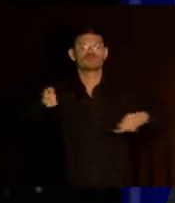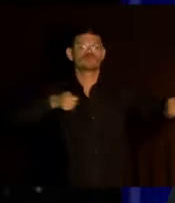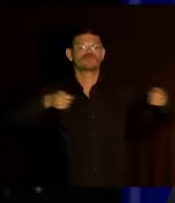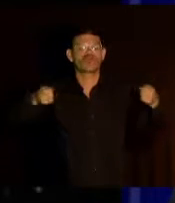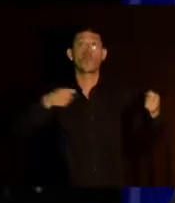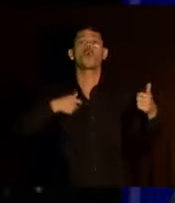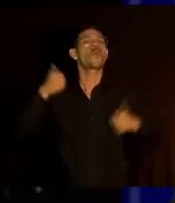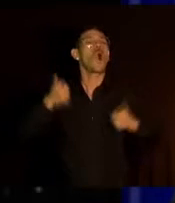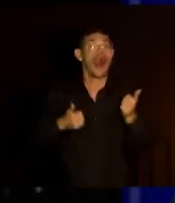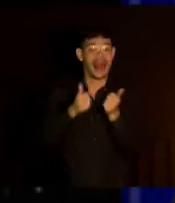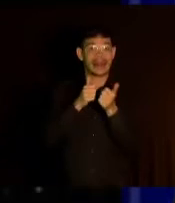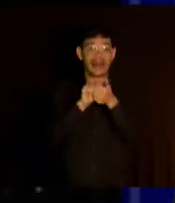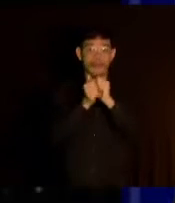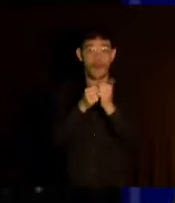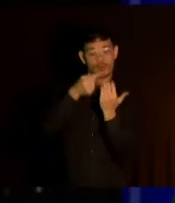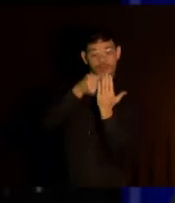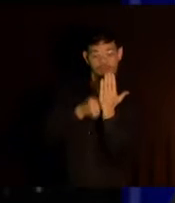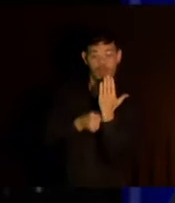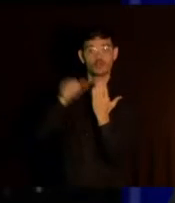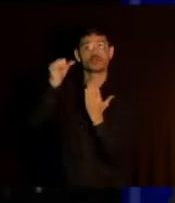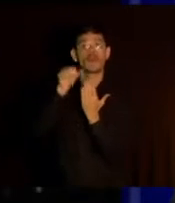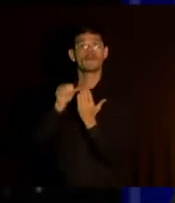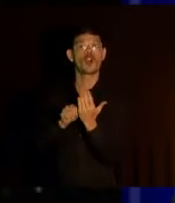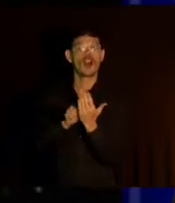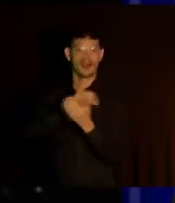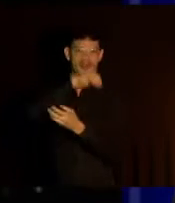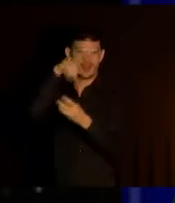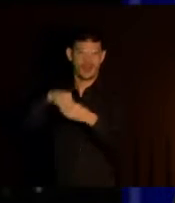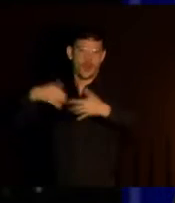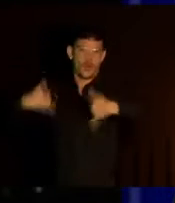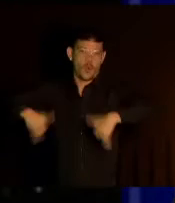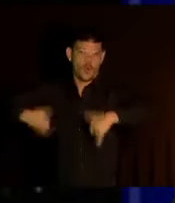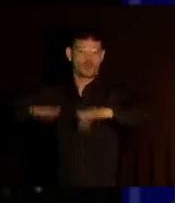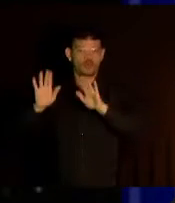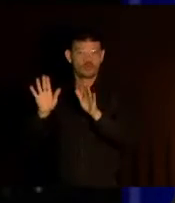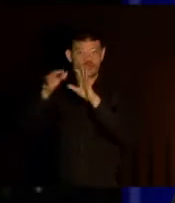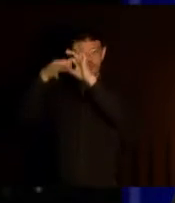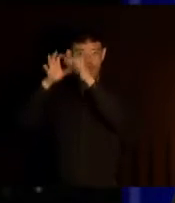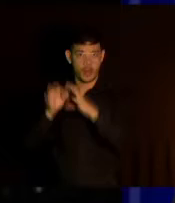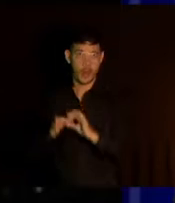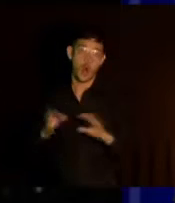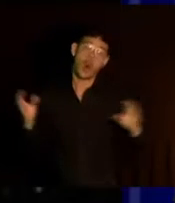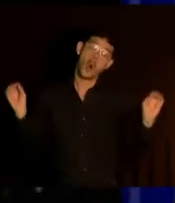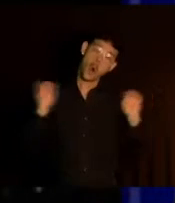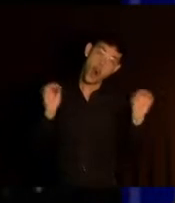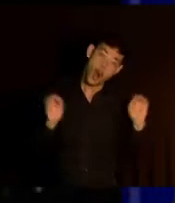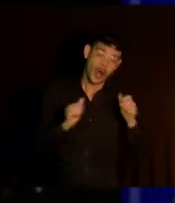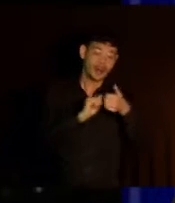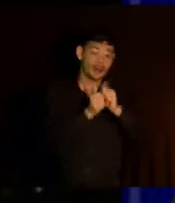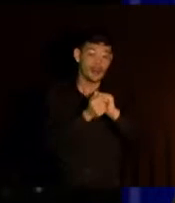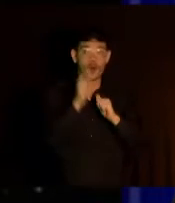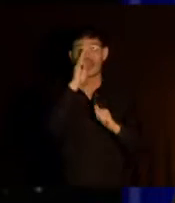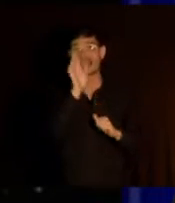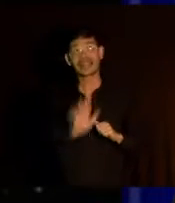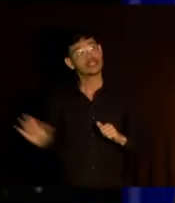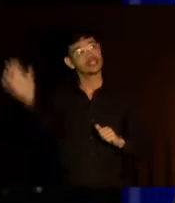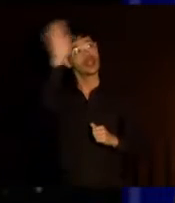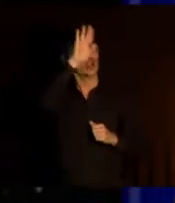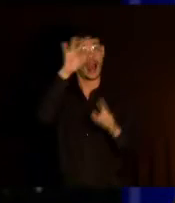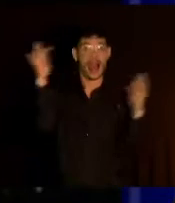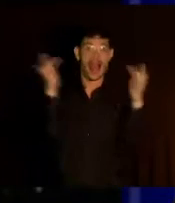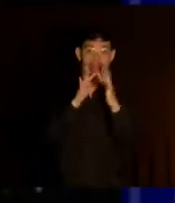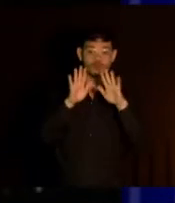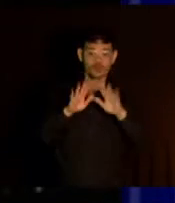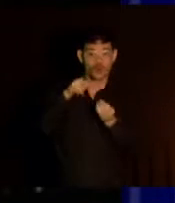Paralímpicos o deportes de desarrollo nacional que no están actualmente en el programa de los Juegos Paralímpicos